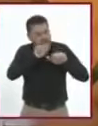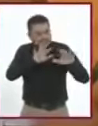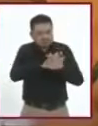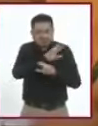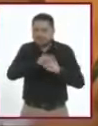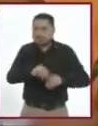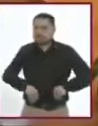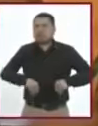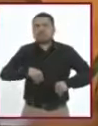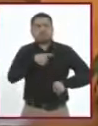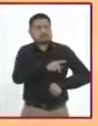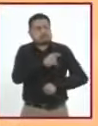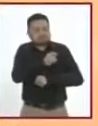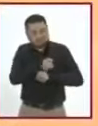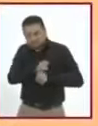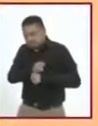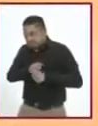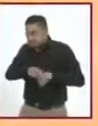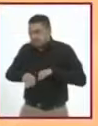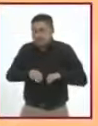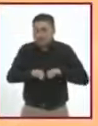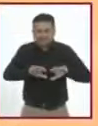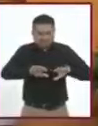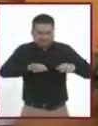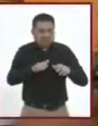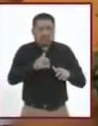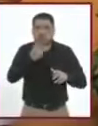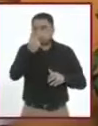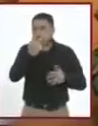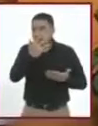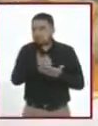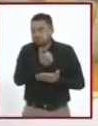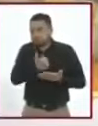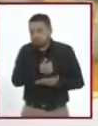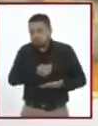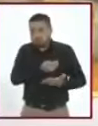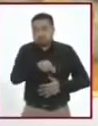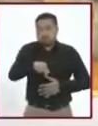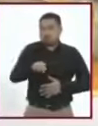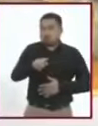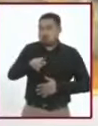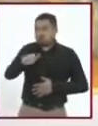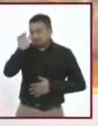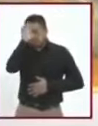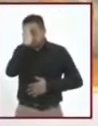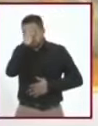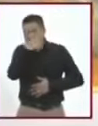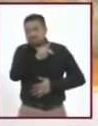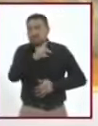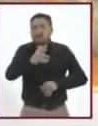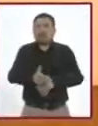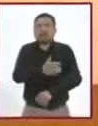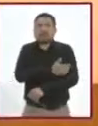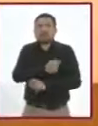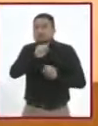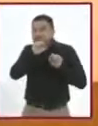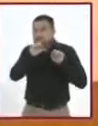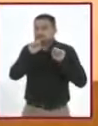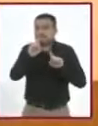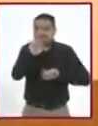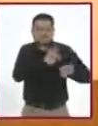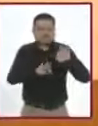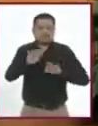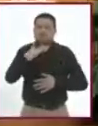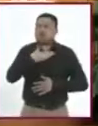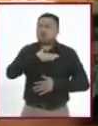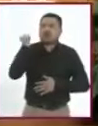a la investigación y cuyo trabajo mereció 2 premios Nobel de Ciencias. Nos acompaña también el físico